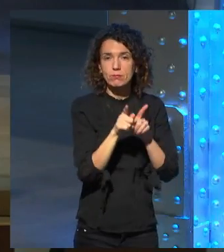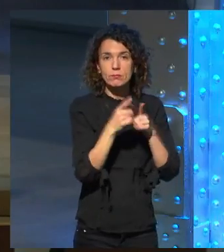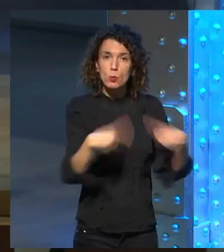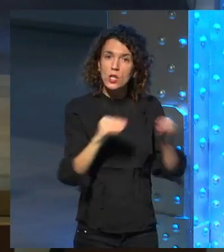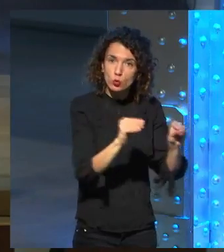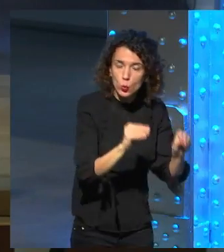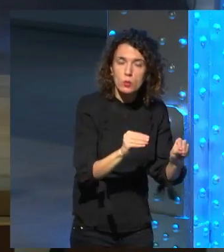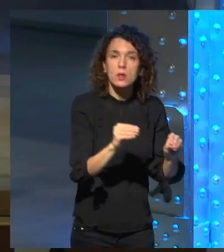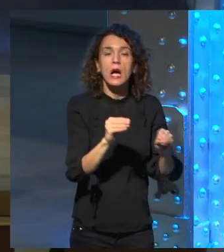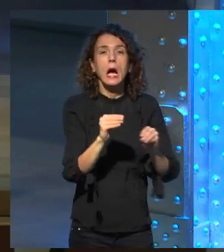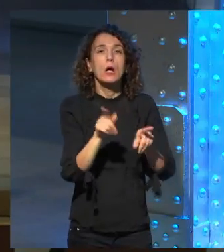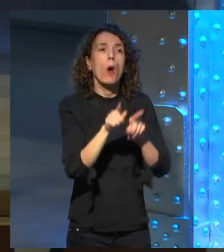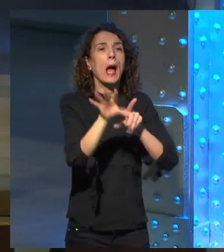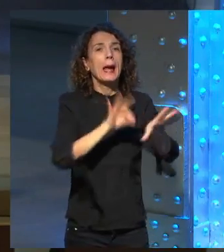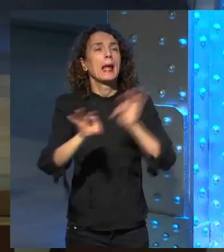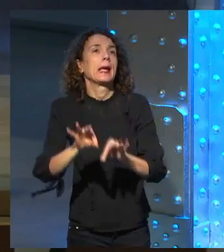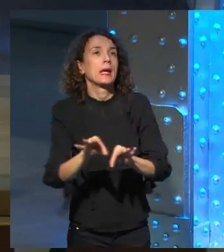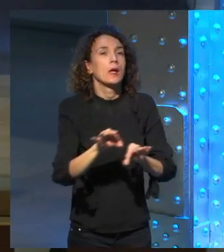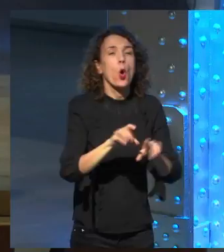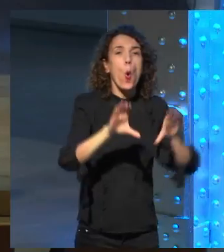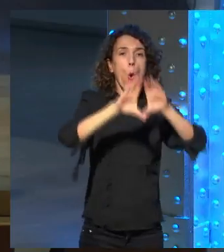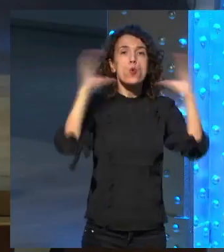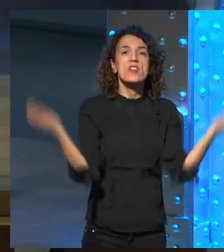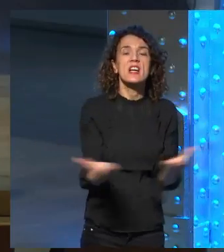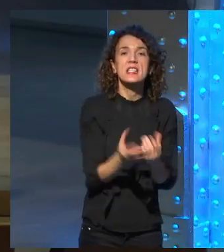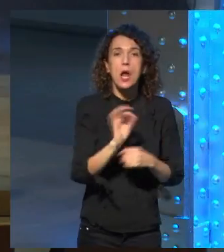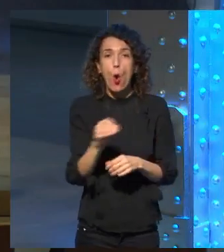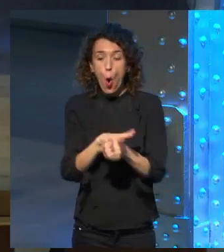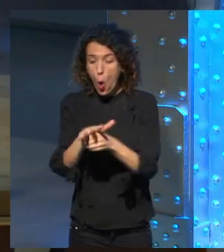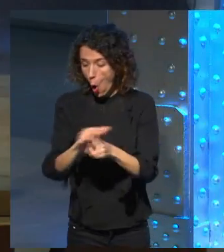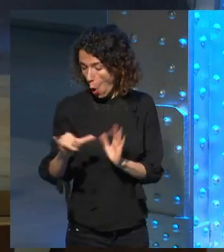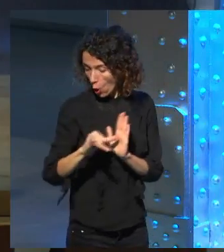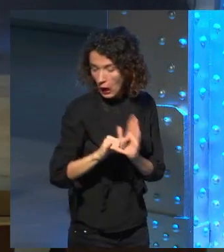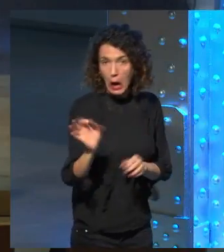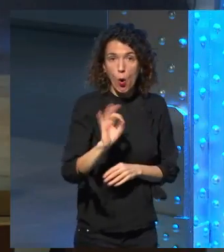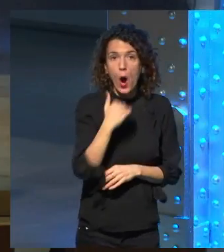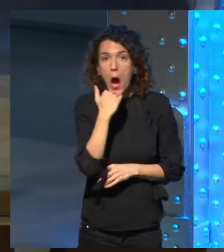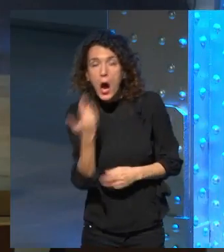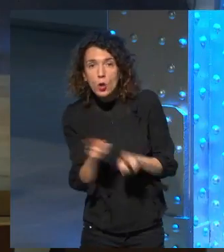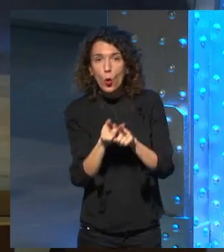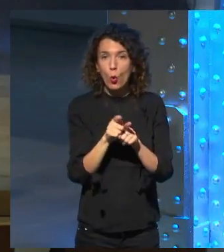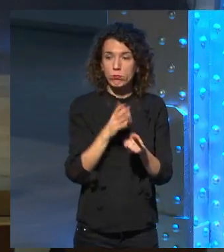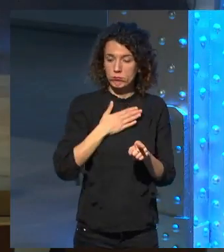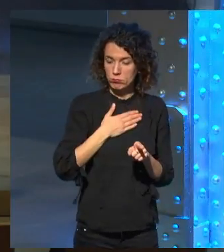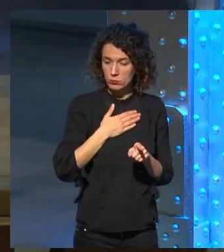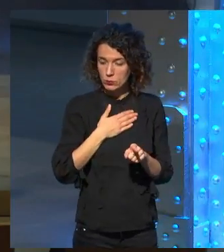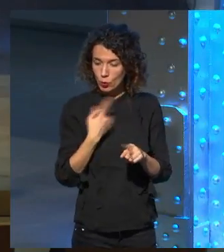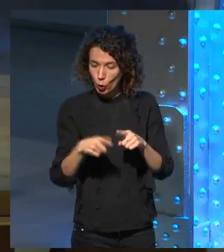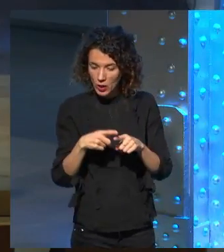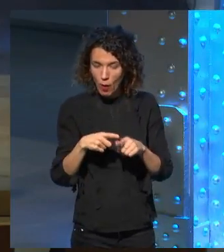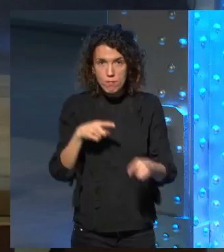no se trata de elegir entre lo universal y lo local, o o aquello que tiene raíces y lo que no lo